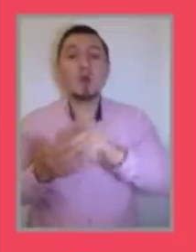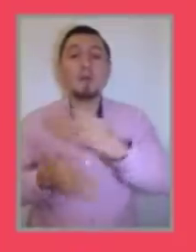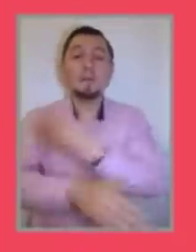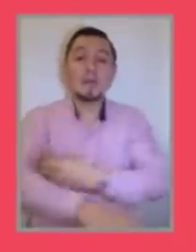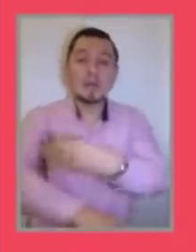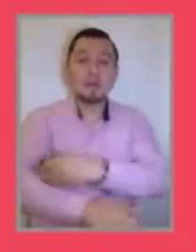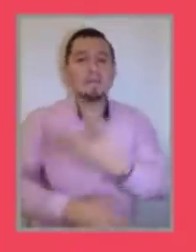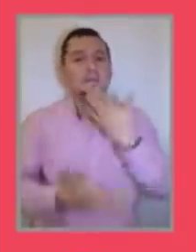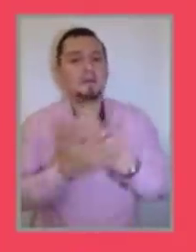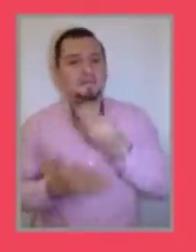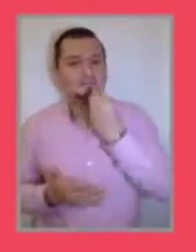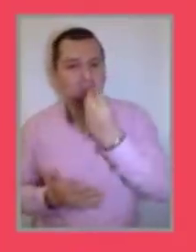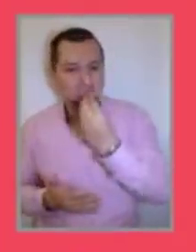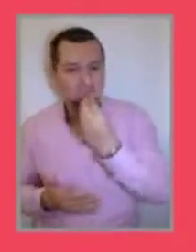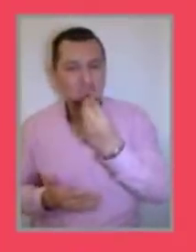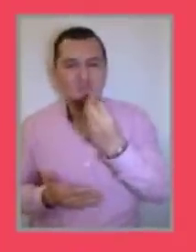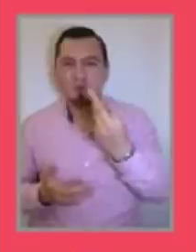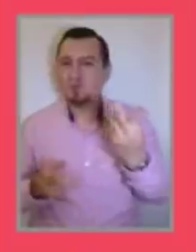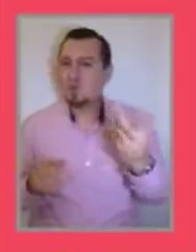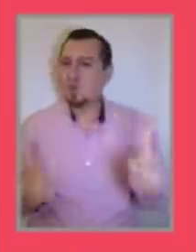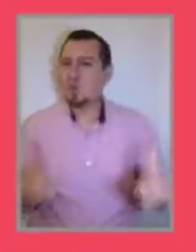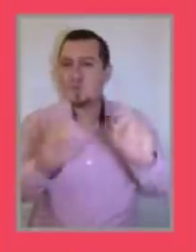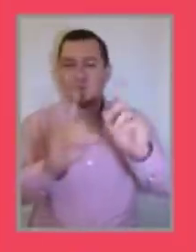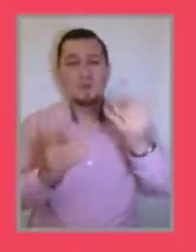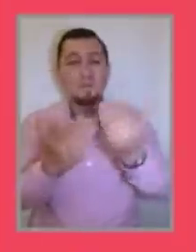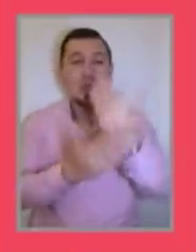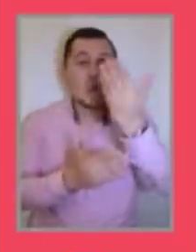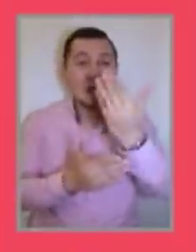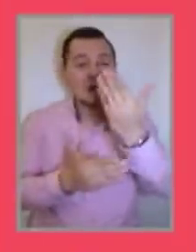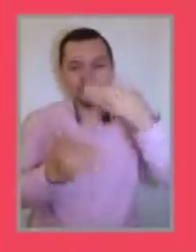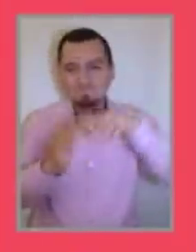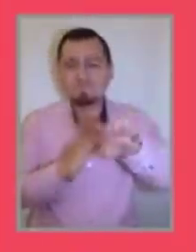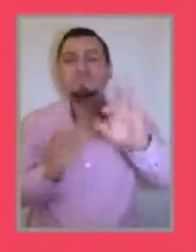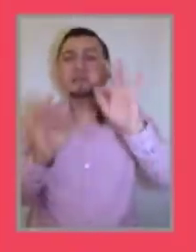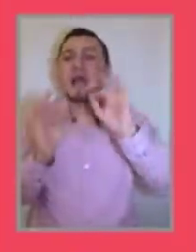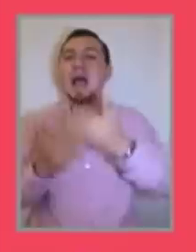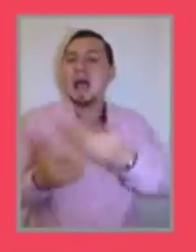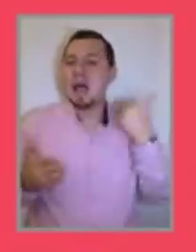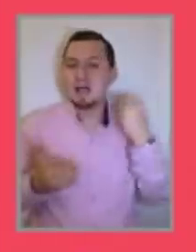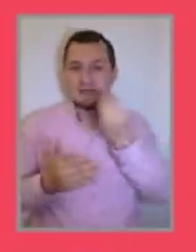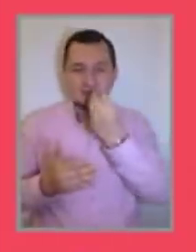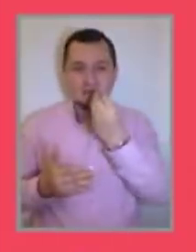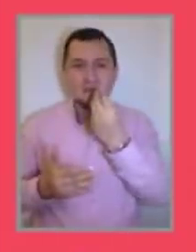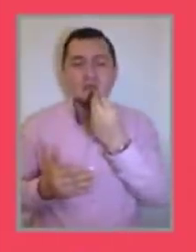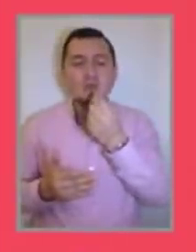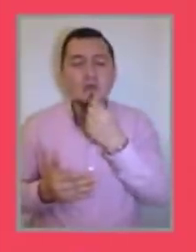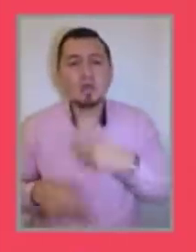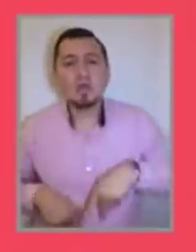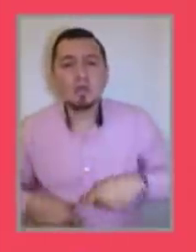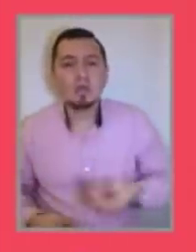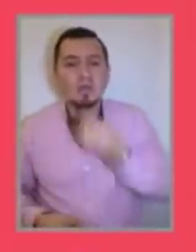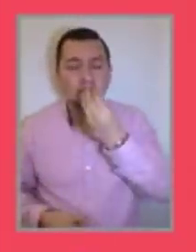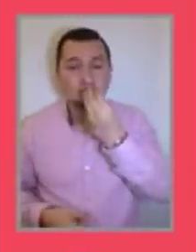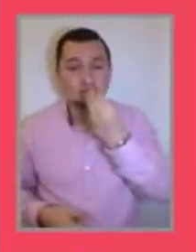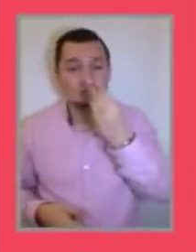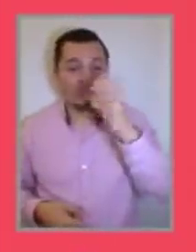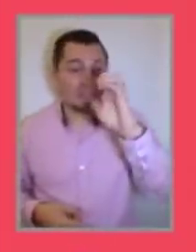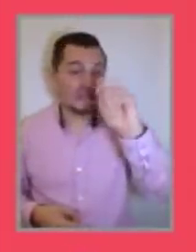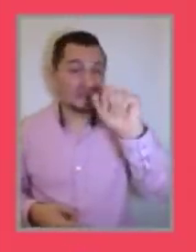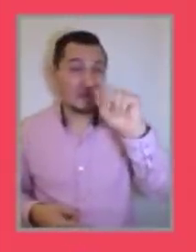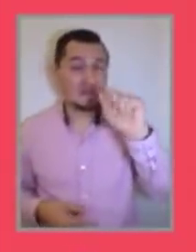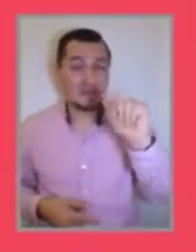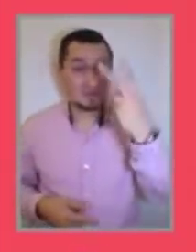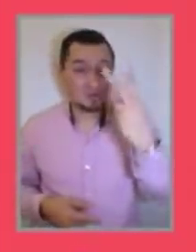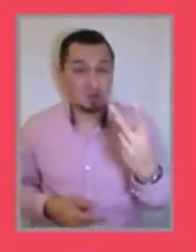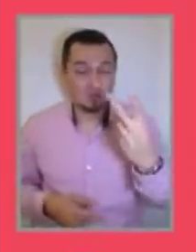comido. Es importante entenderlo. En la etapa 2, estamos en la etapa 1. La etapa 2, que hemos